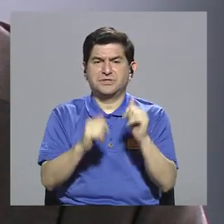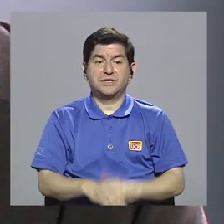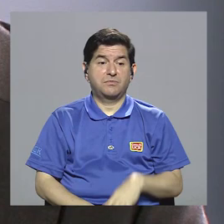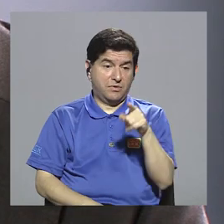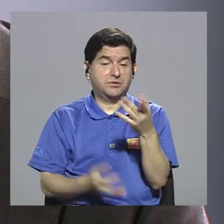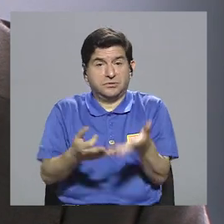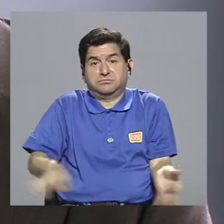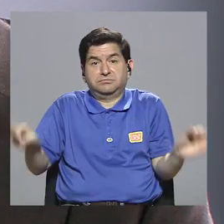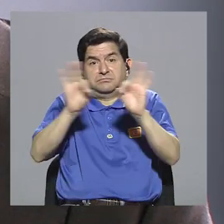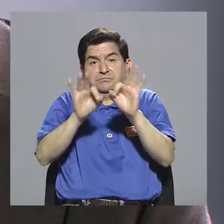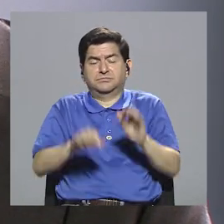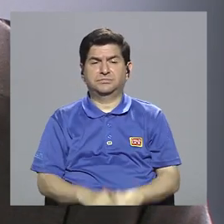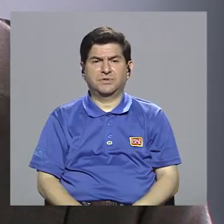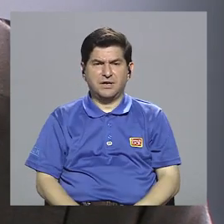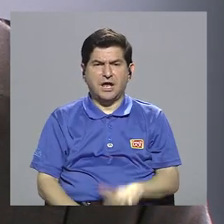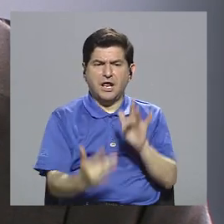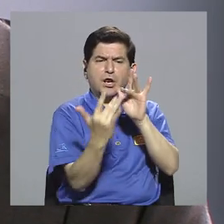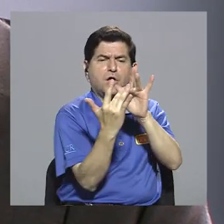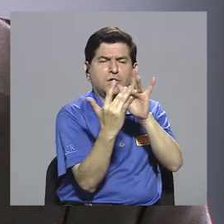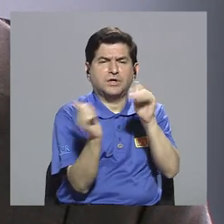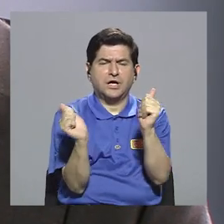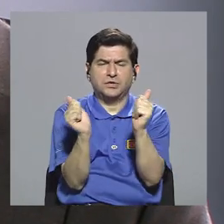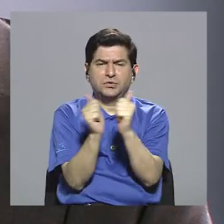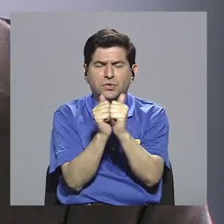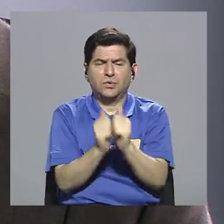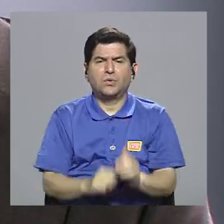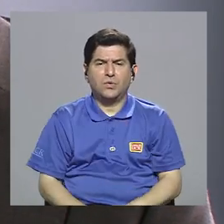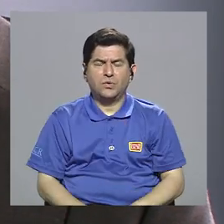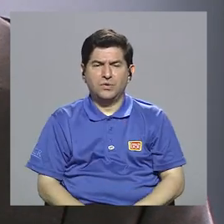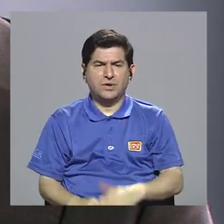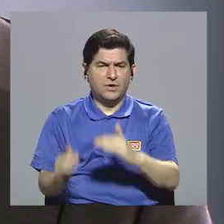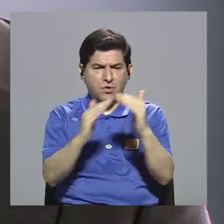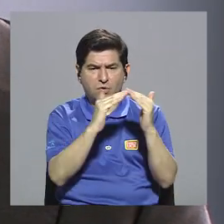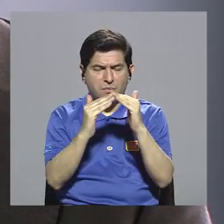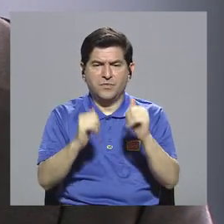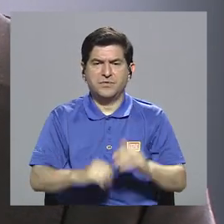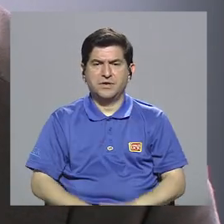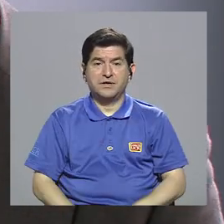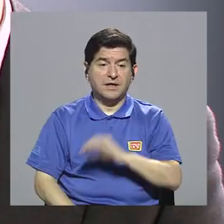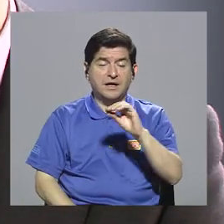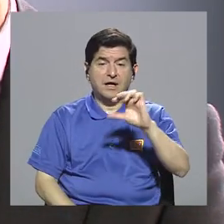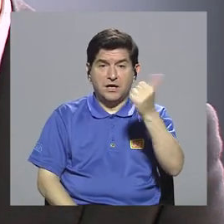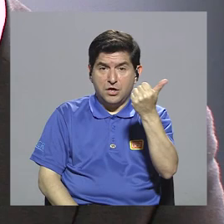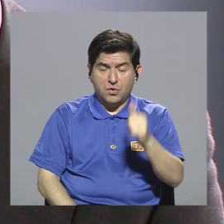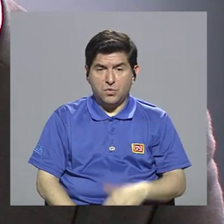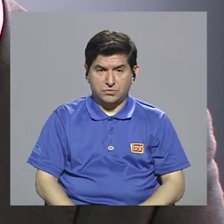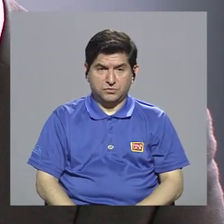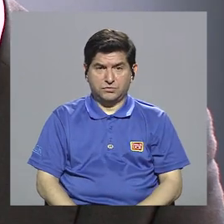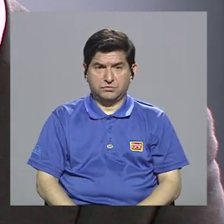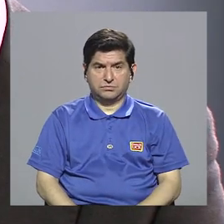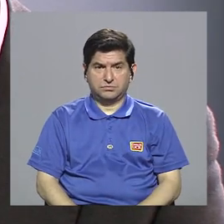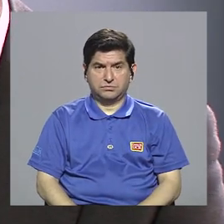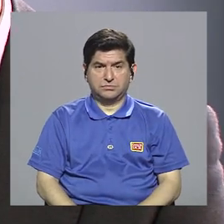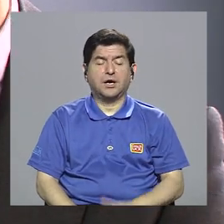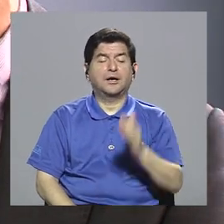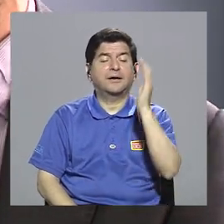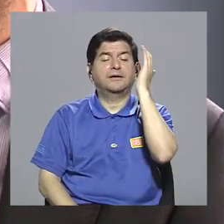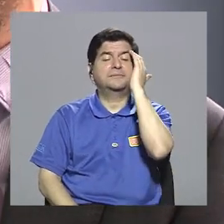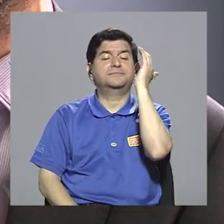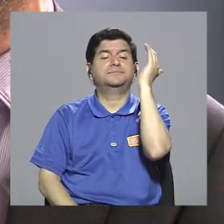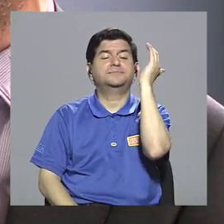un elemento clave de la cercanía que la municipalidad tiene con la comunidad y el otro lado es el conocimiento por otro lado del